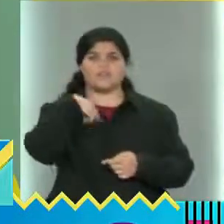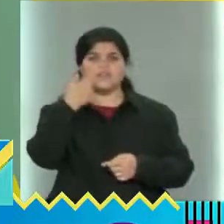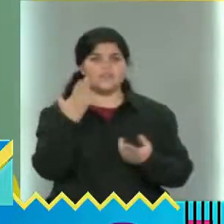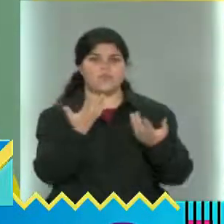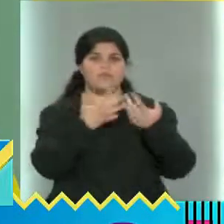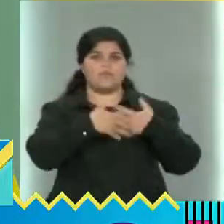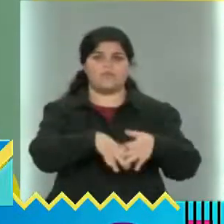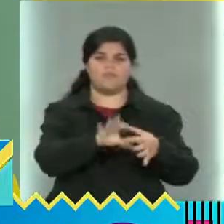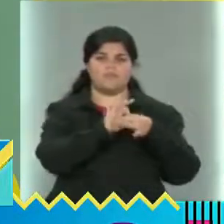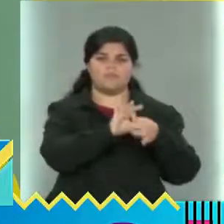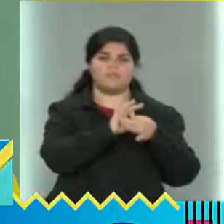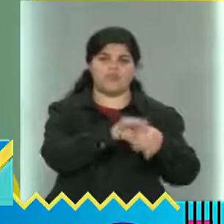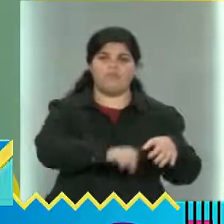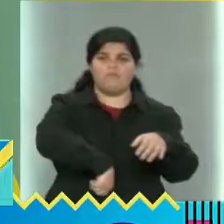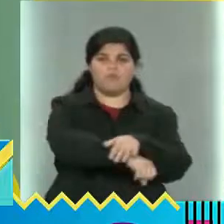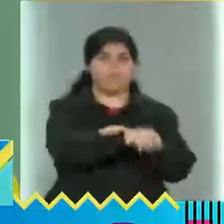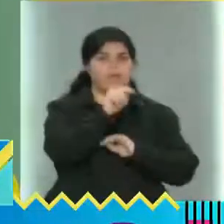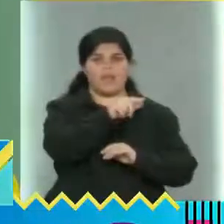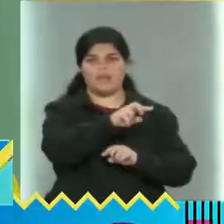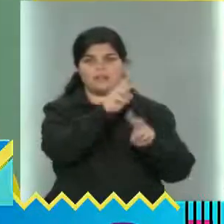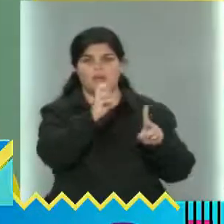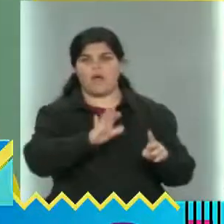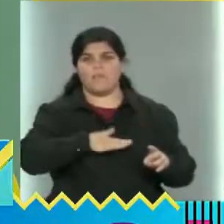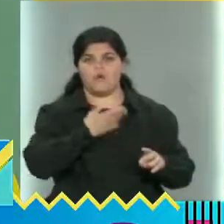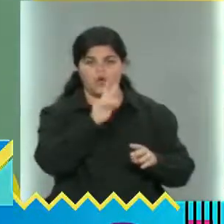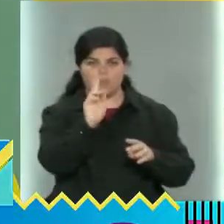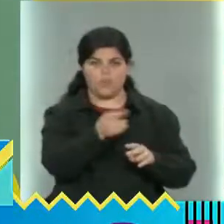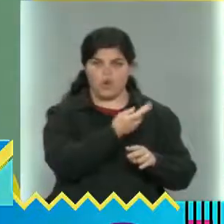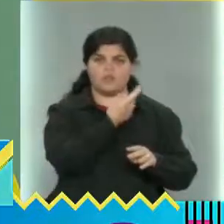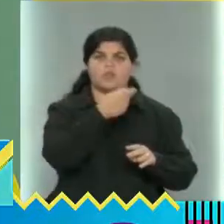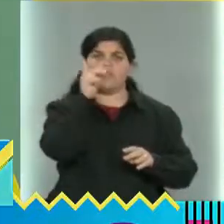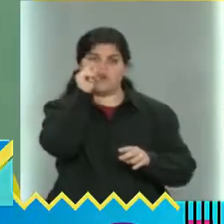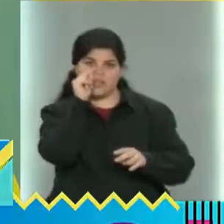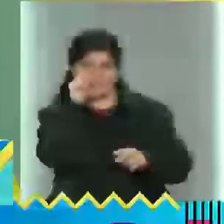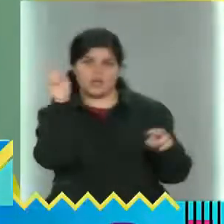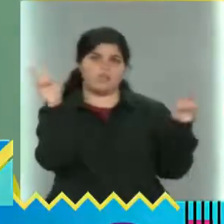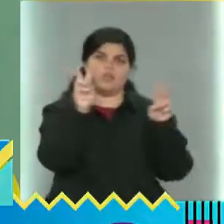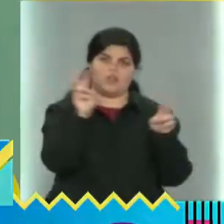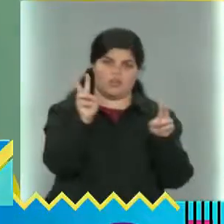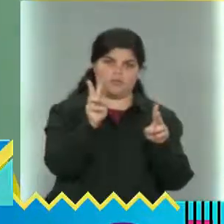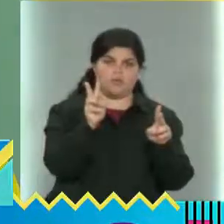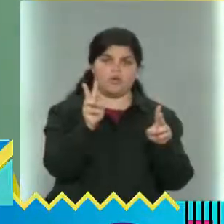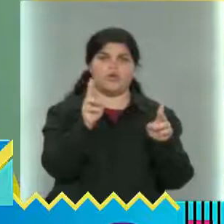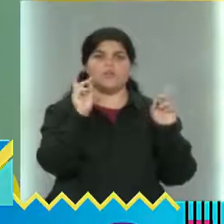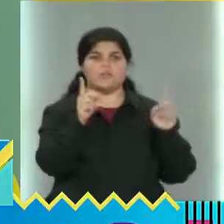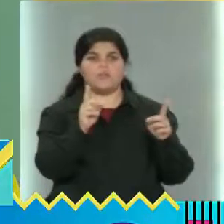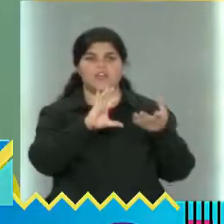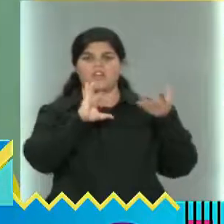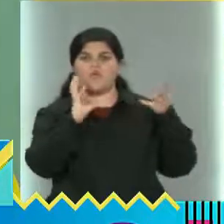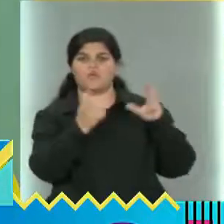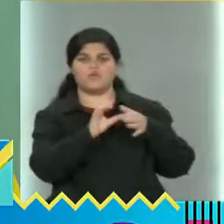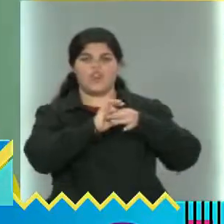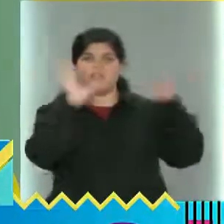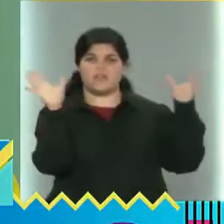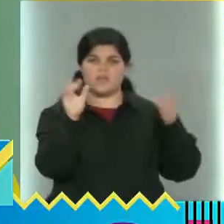los cuentos de fútbol, pero Soriano habla del amor, claro, habla de la muerte, habla de la política, del peronismo, de la Revolución Libertadora, de un